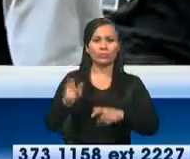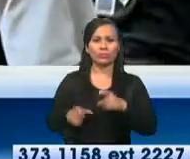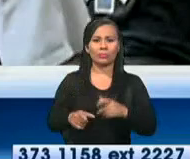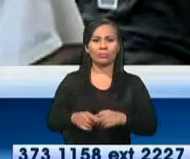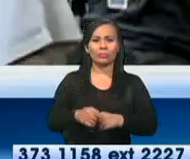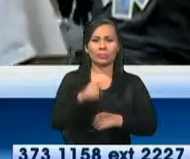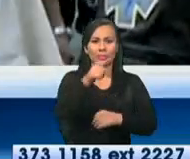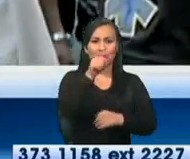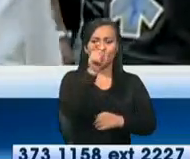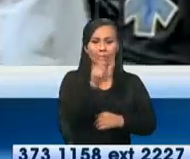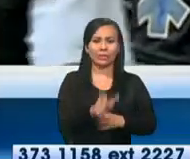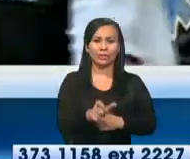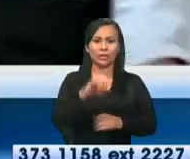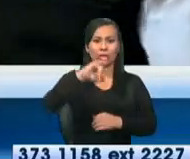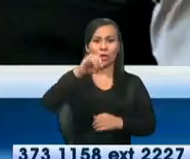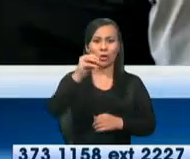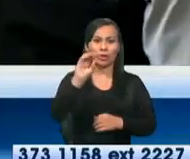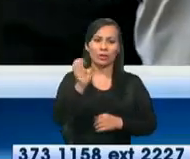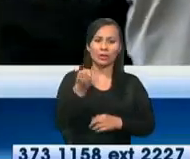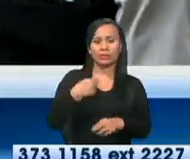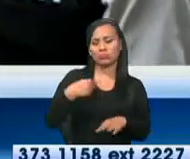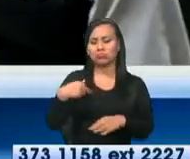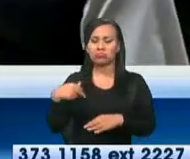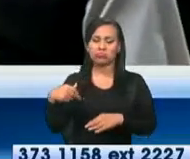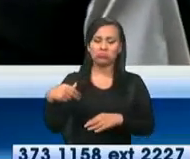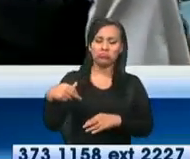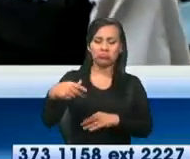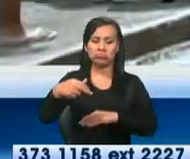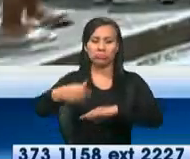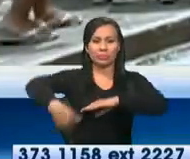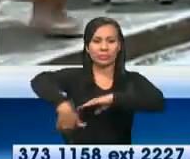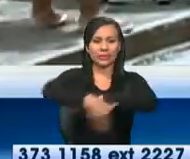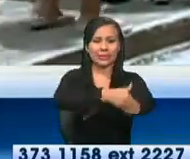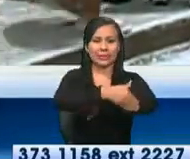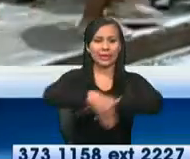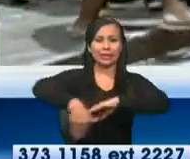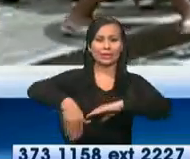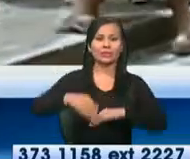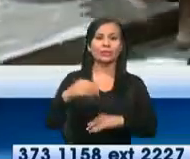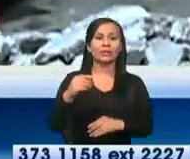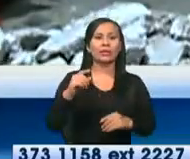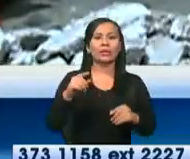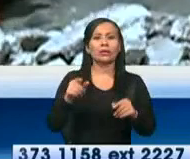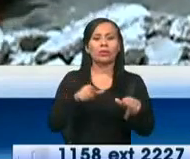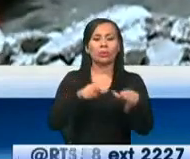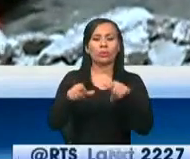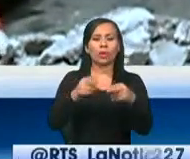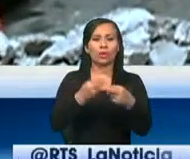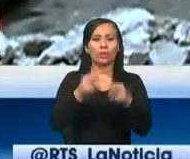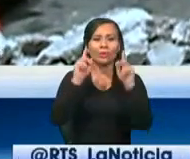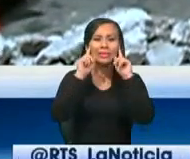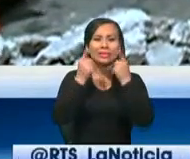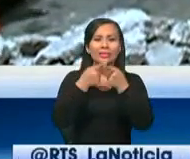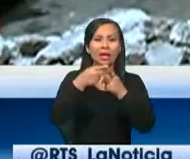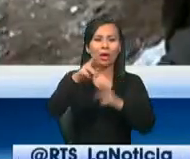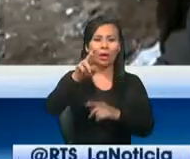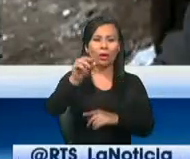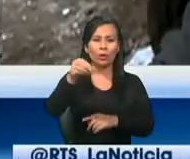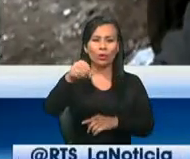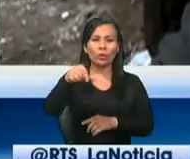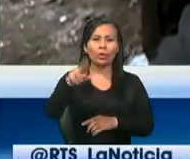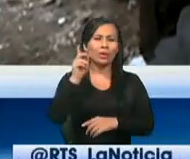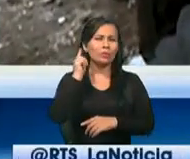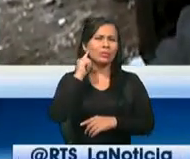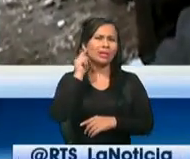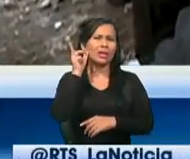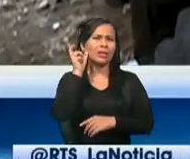José Arequipa pasaba por la esquina de las calles Abdón Calderón y Chimborazo en el sector de San Roque. De pronto habría escuchado gritos de auxilio que provenían